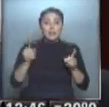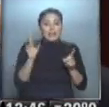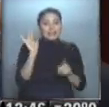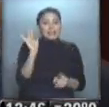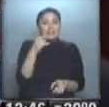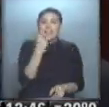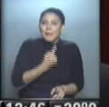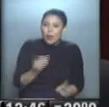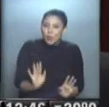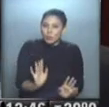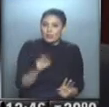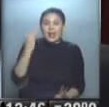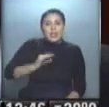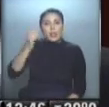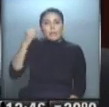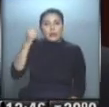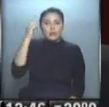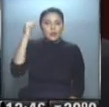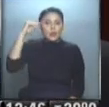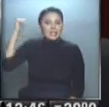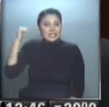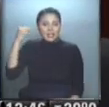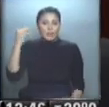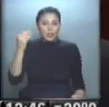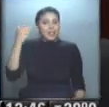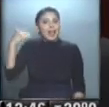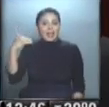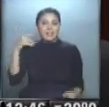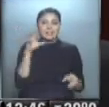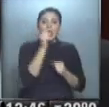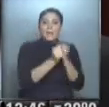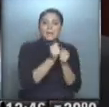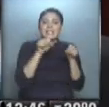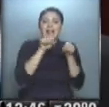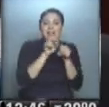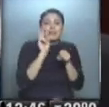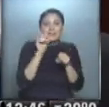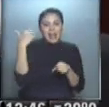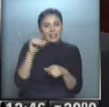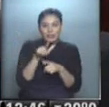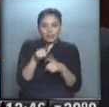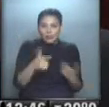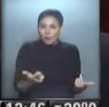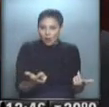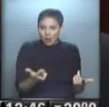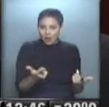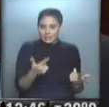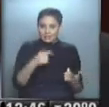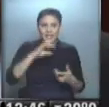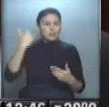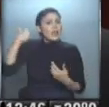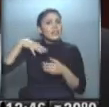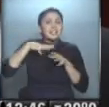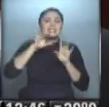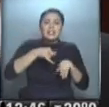complicada la pregunta hacerla desde 1996, porque no existía Cablevisión como hoy la conocemos en ese momento. Era una intrincada red